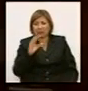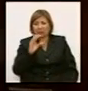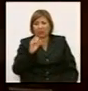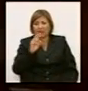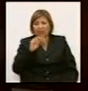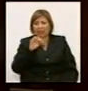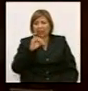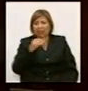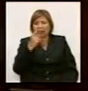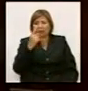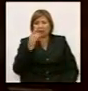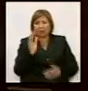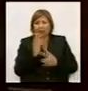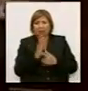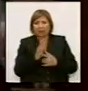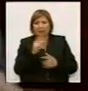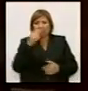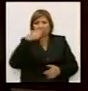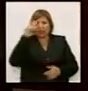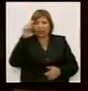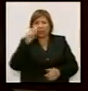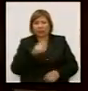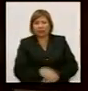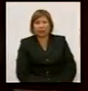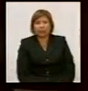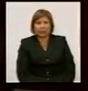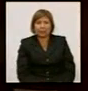y un representante es un vecino,